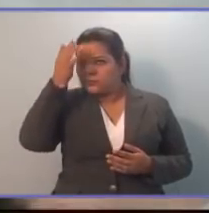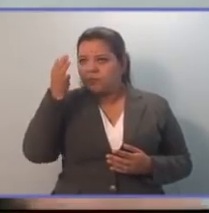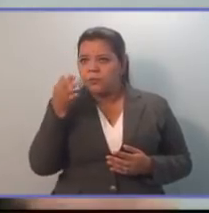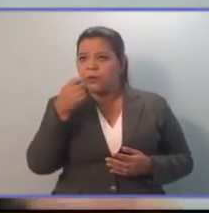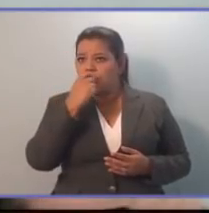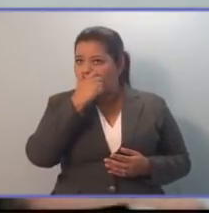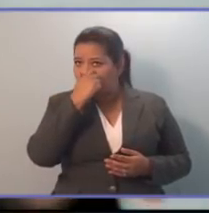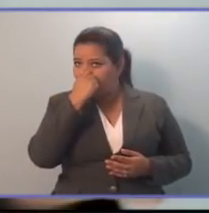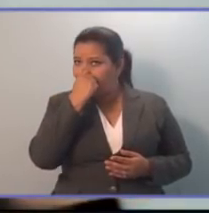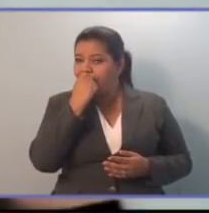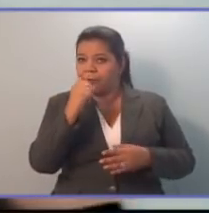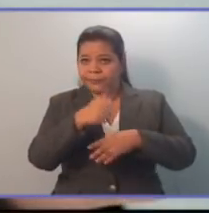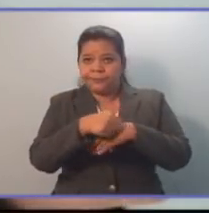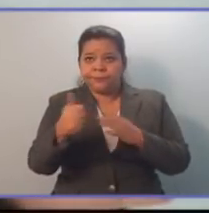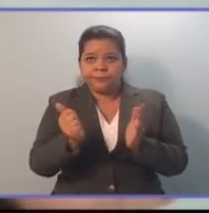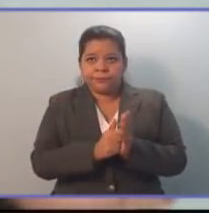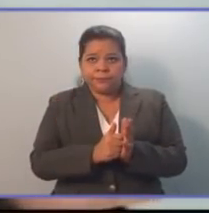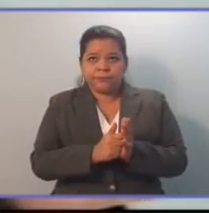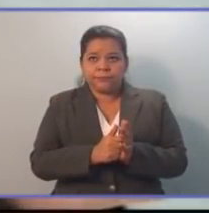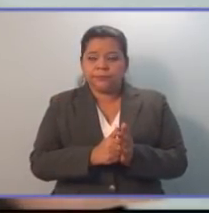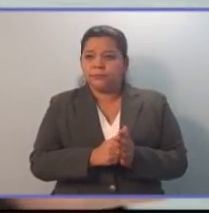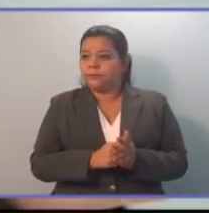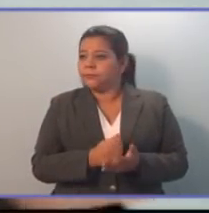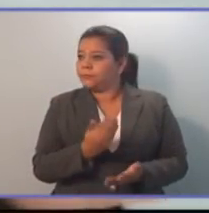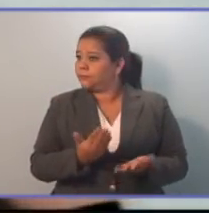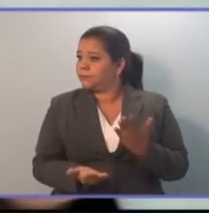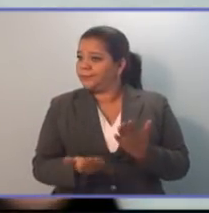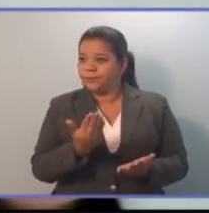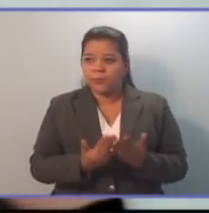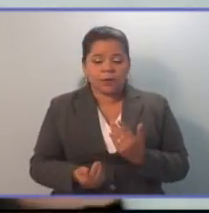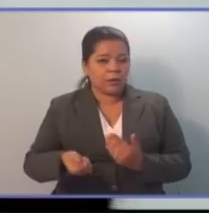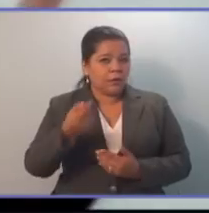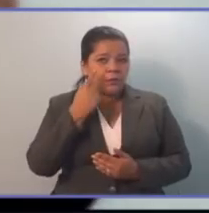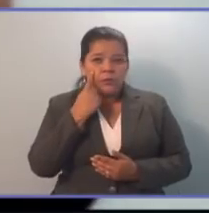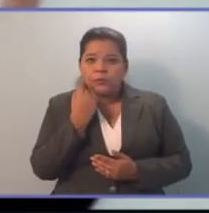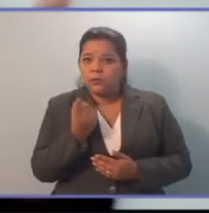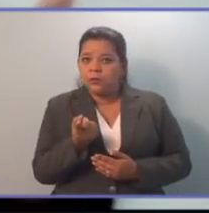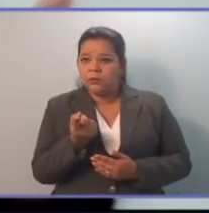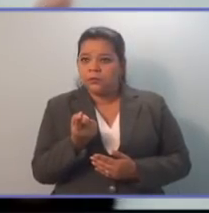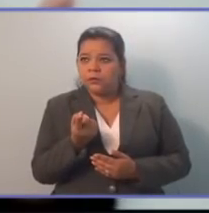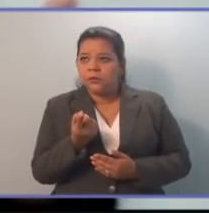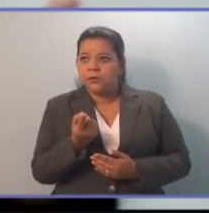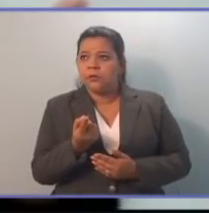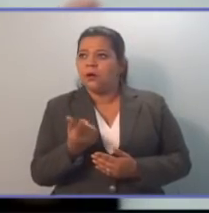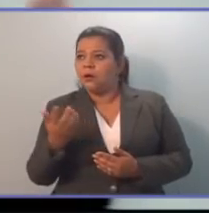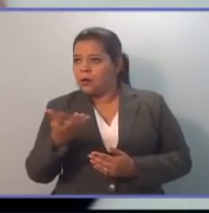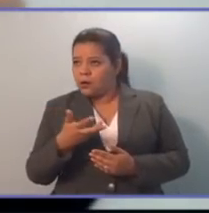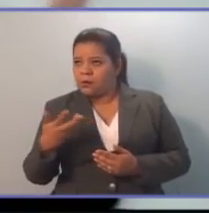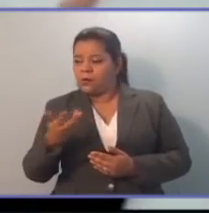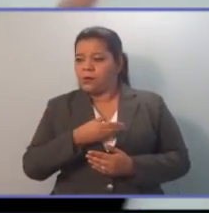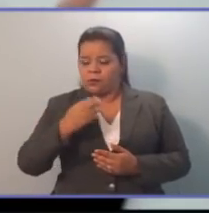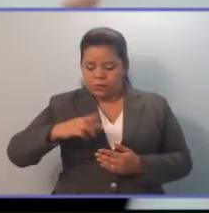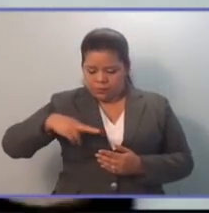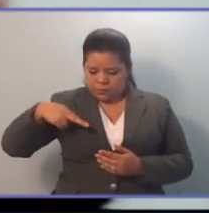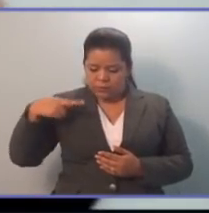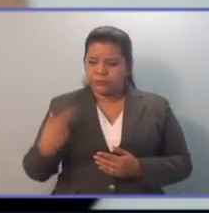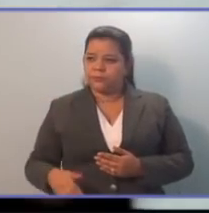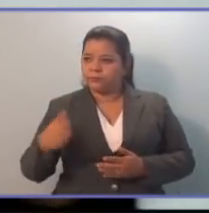la Asamblea Legislativa no hubiese visto en nosotros credibilidad,